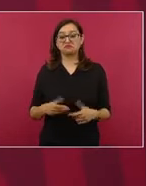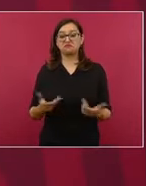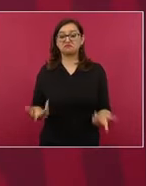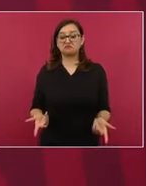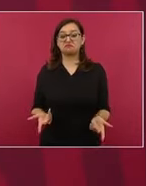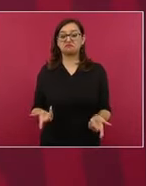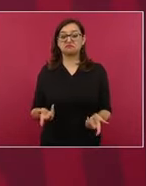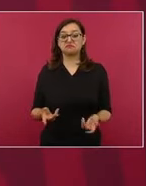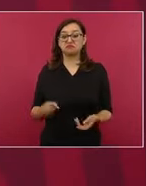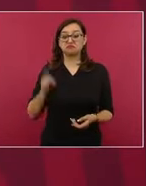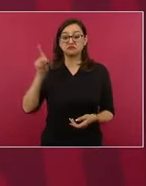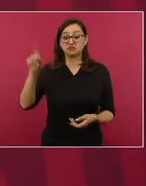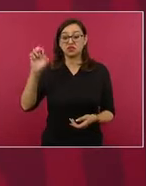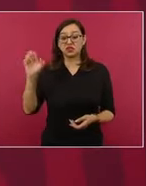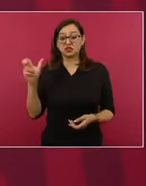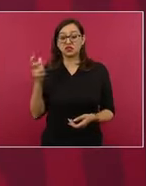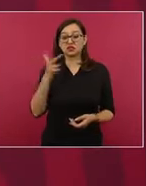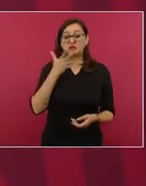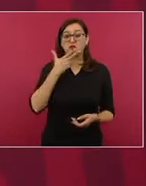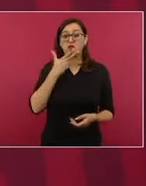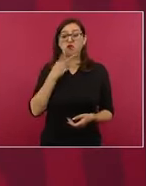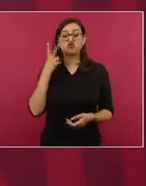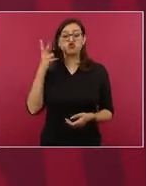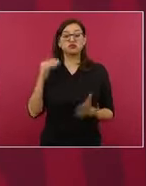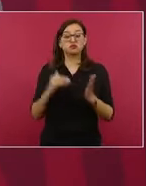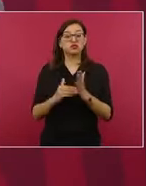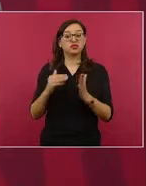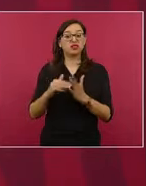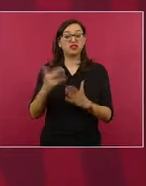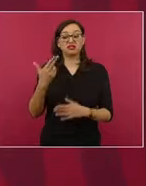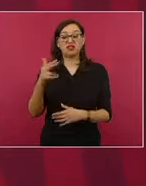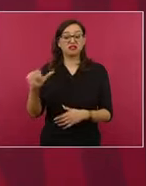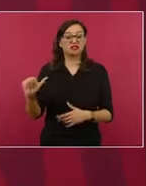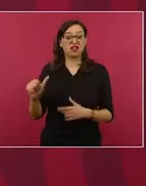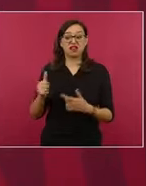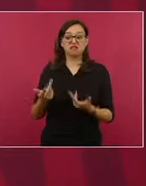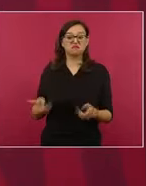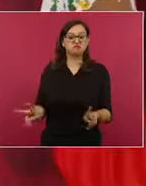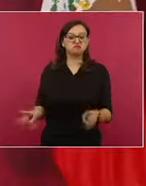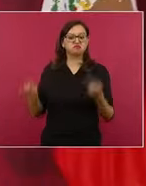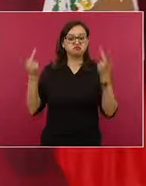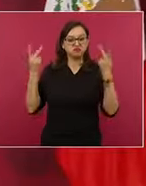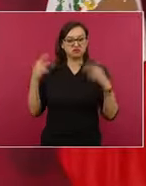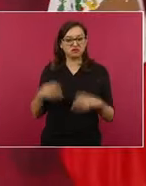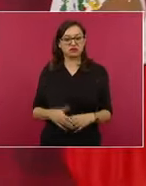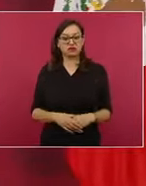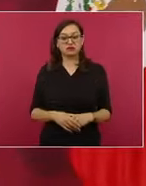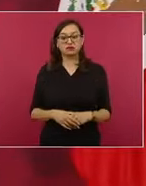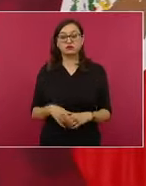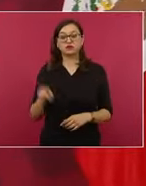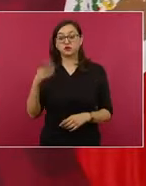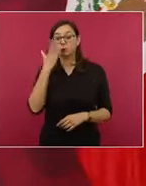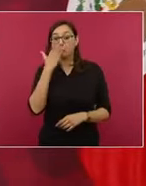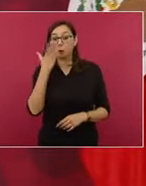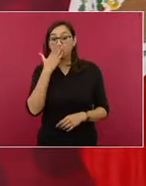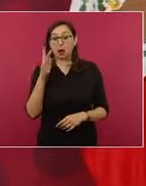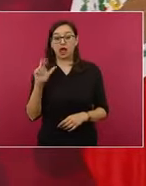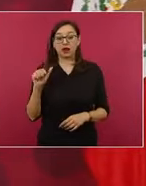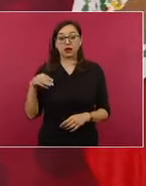Terrazas en Chihuahua, más de 2 millones de hectáreas. Ramón Corral en Sonora,